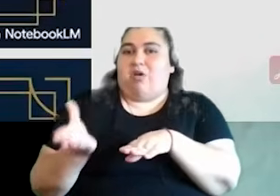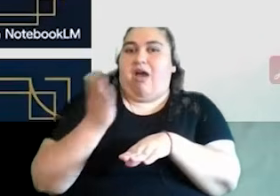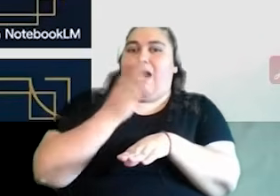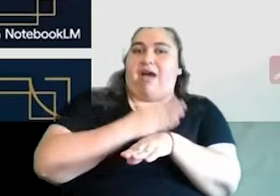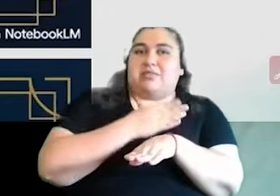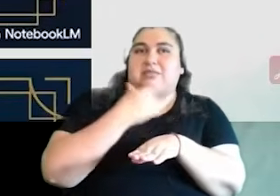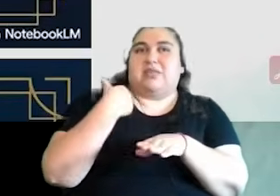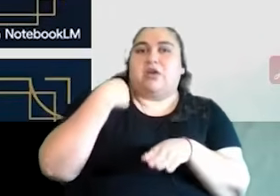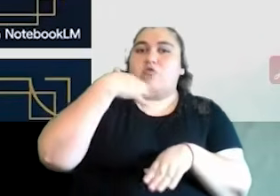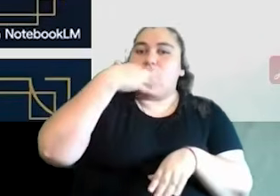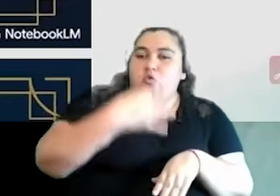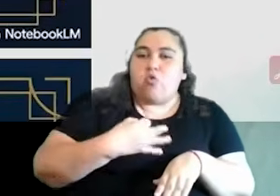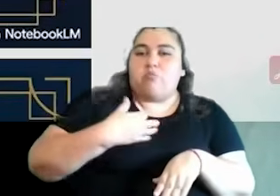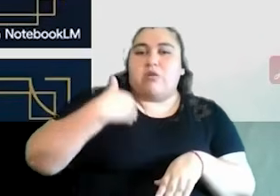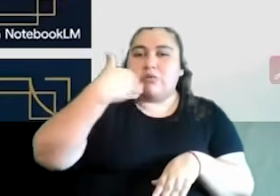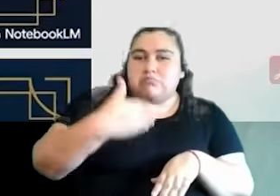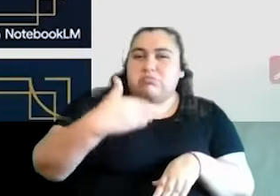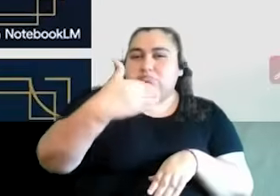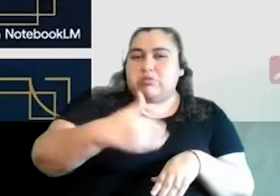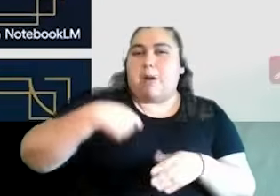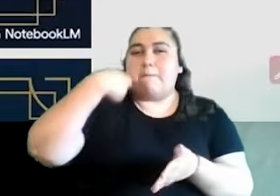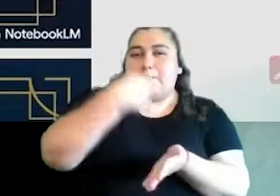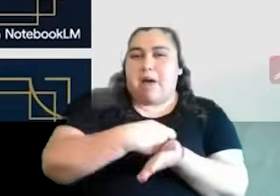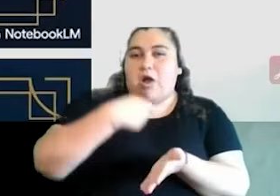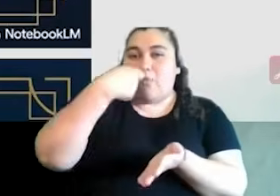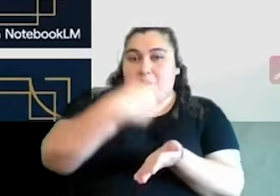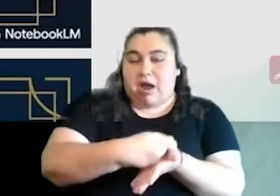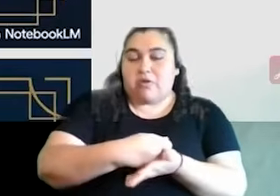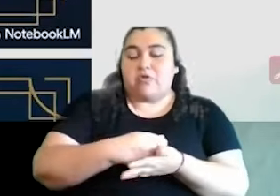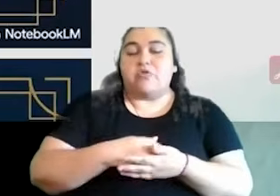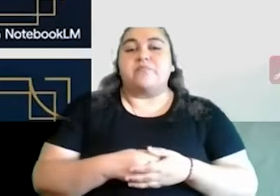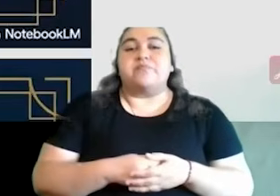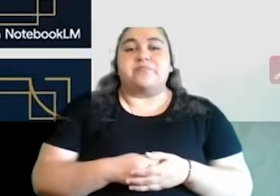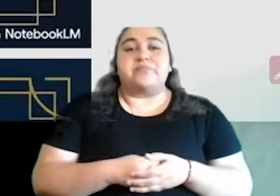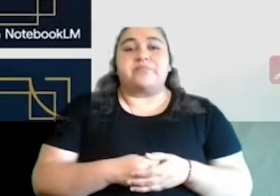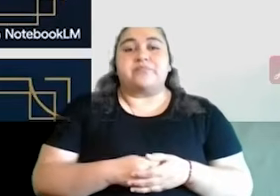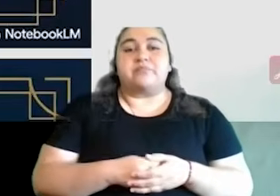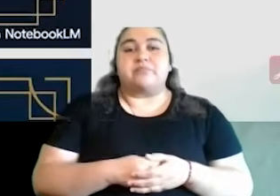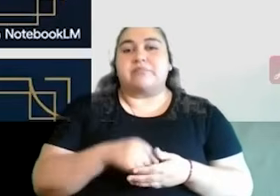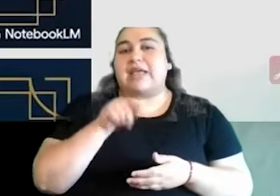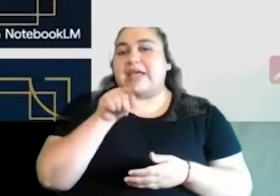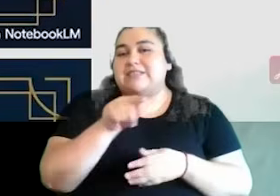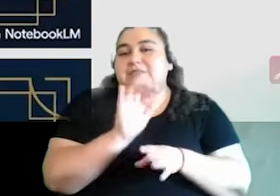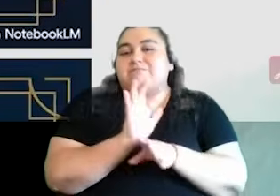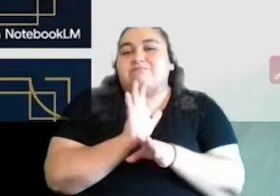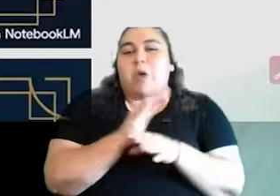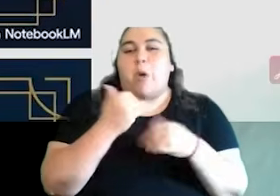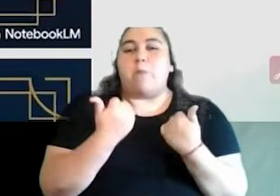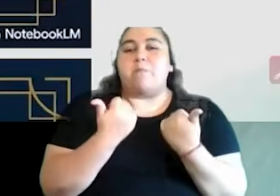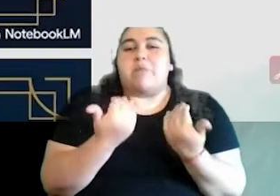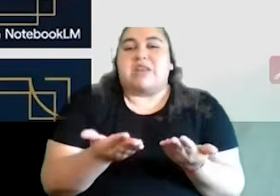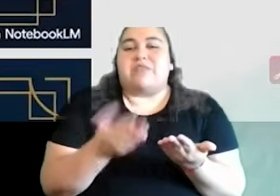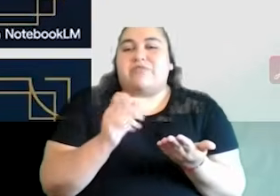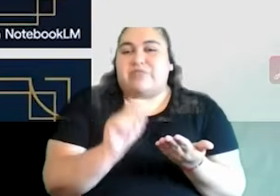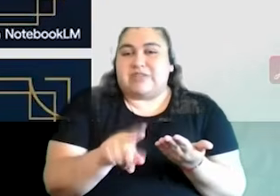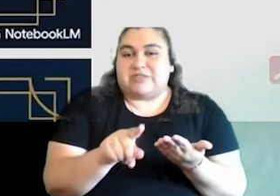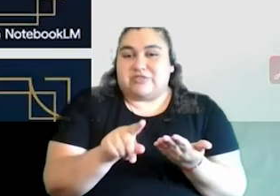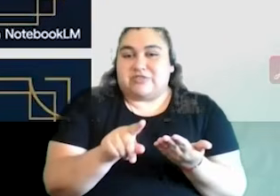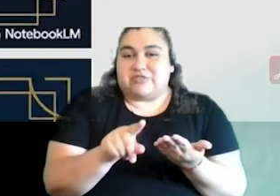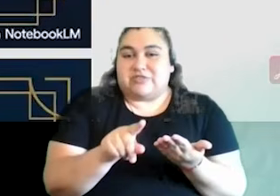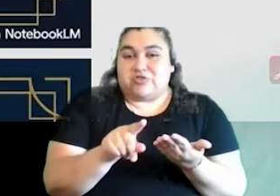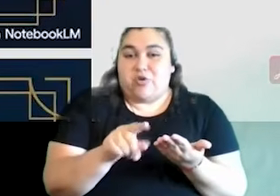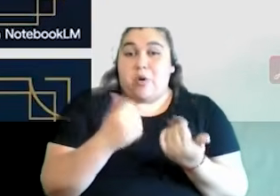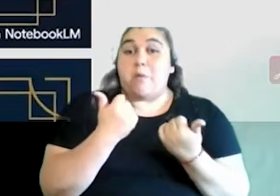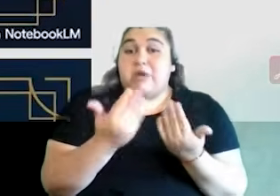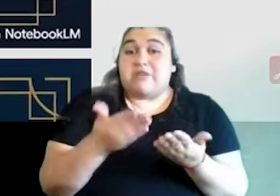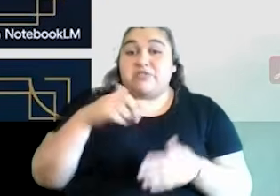obligación del pago de esta declaración jurada, va a tener este beneficio de presunción de exactitud, que ahora